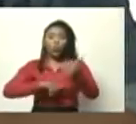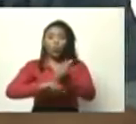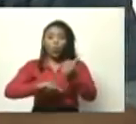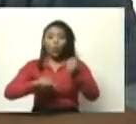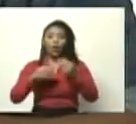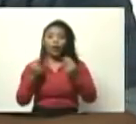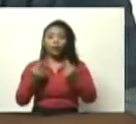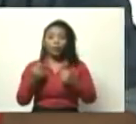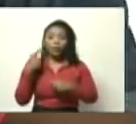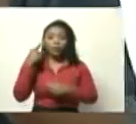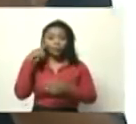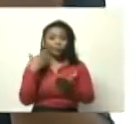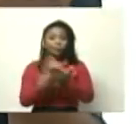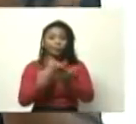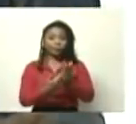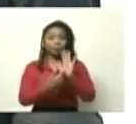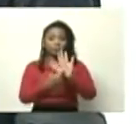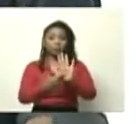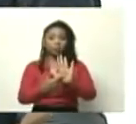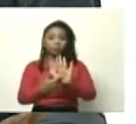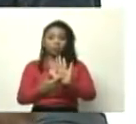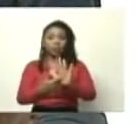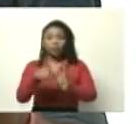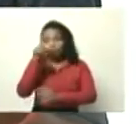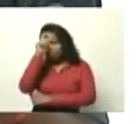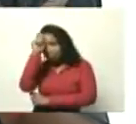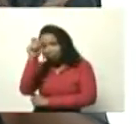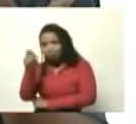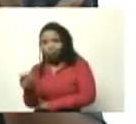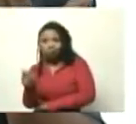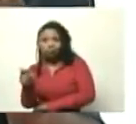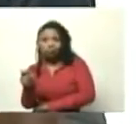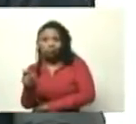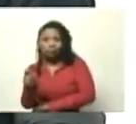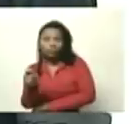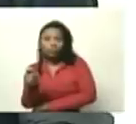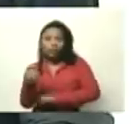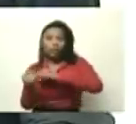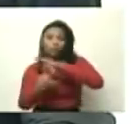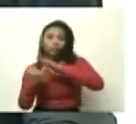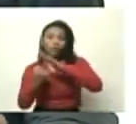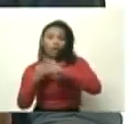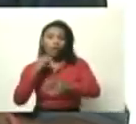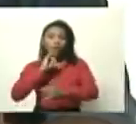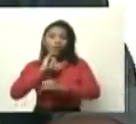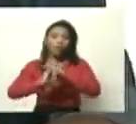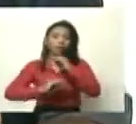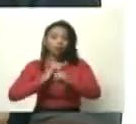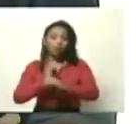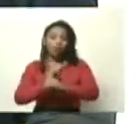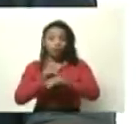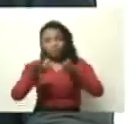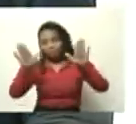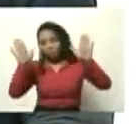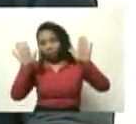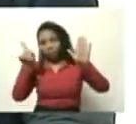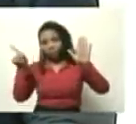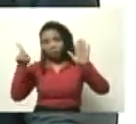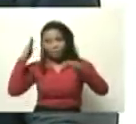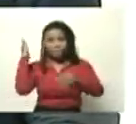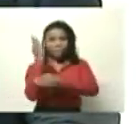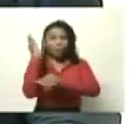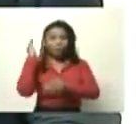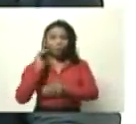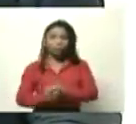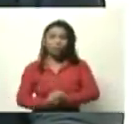tenido, que ha sido evidente y que lo han reconocido instancias internacionales. Y que a pesar de esas sanciones